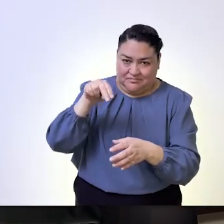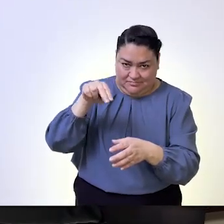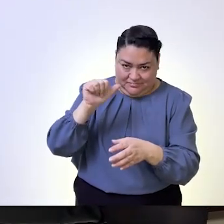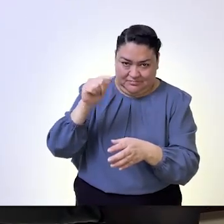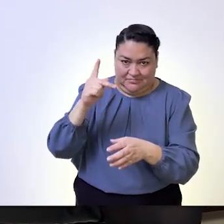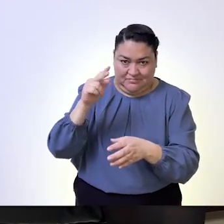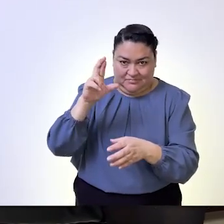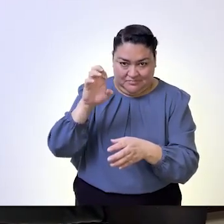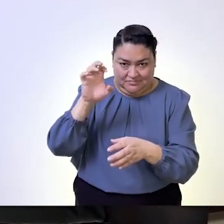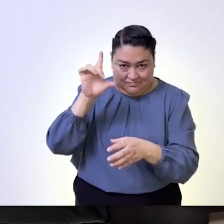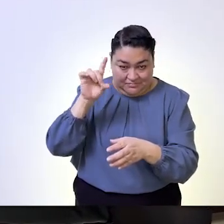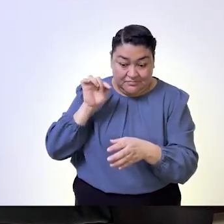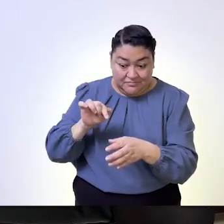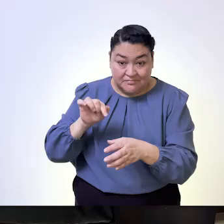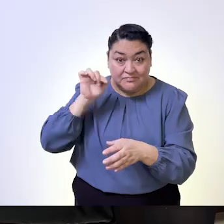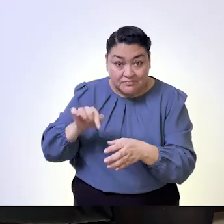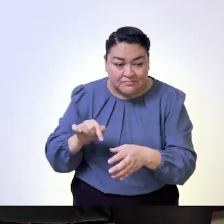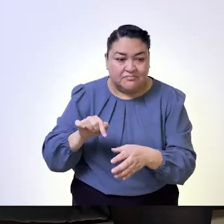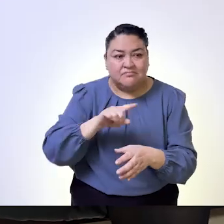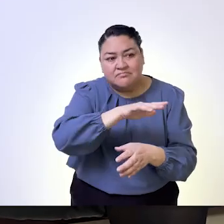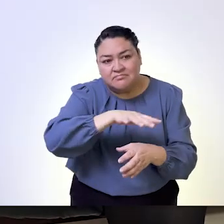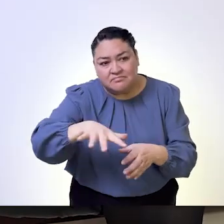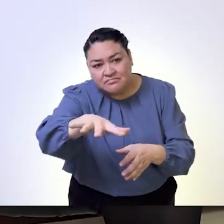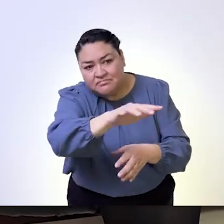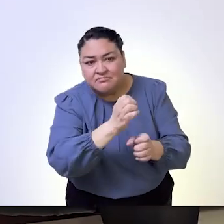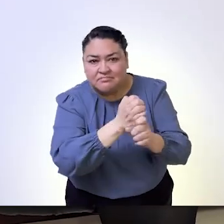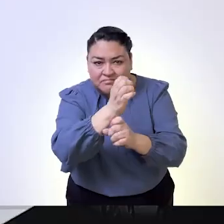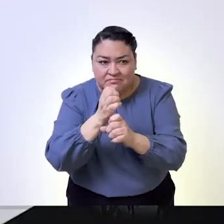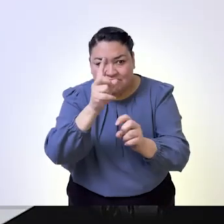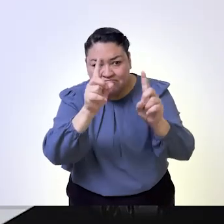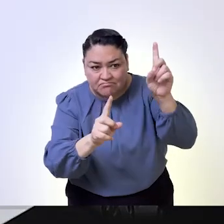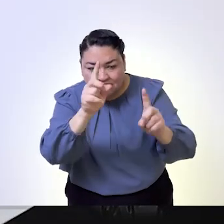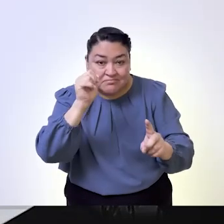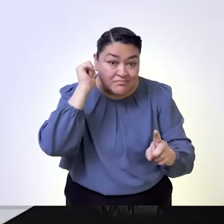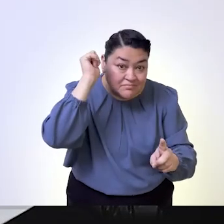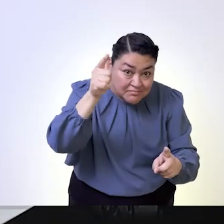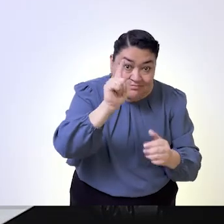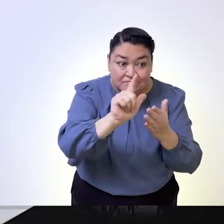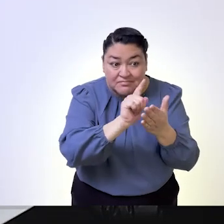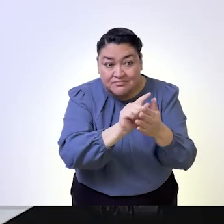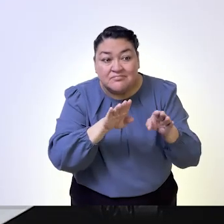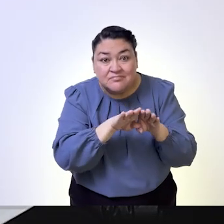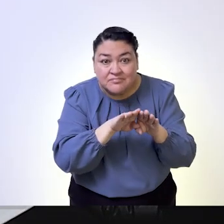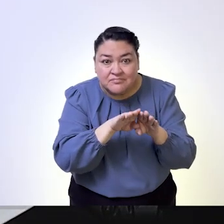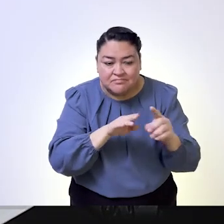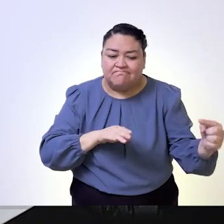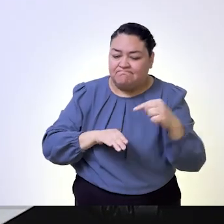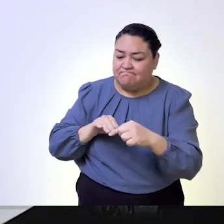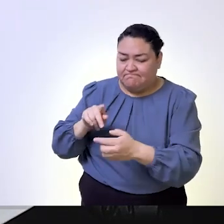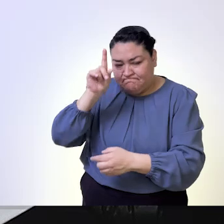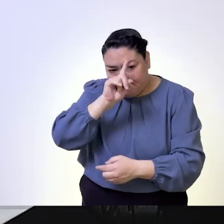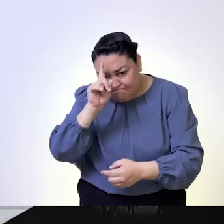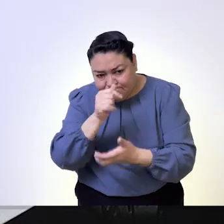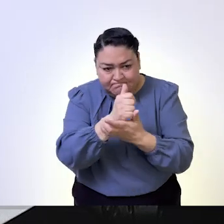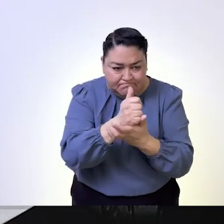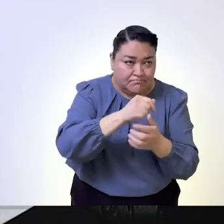acompañando a legislaturas estatales con esta finalidad de